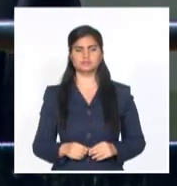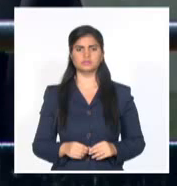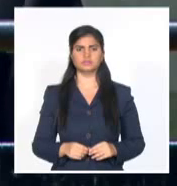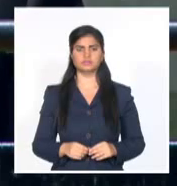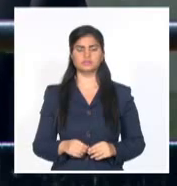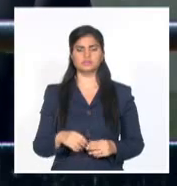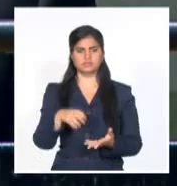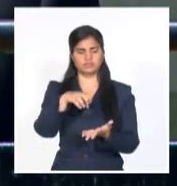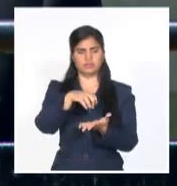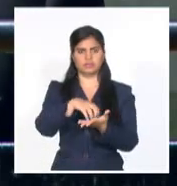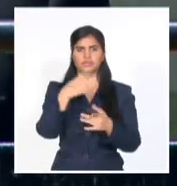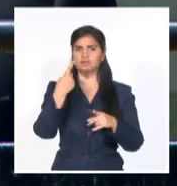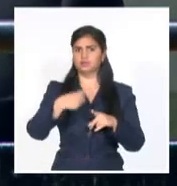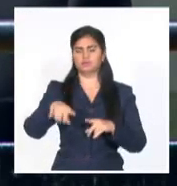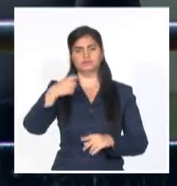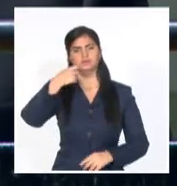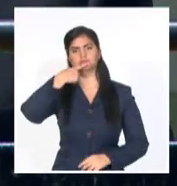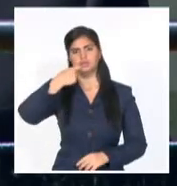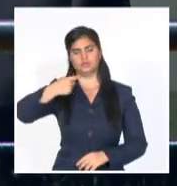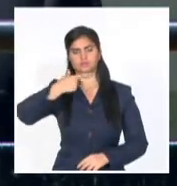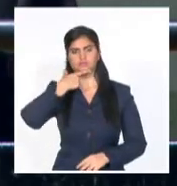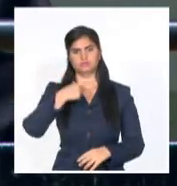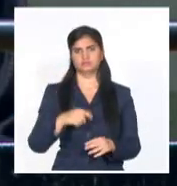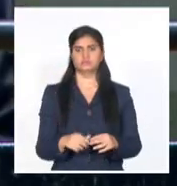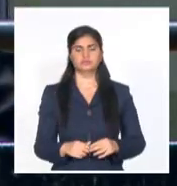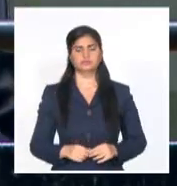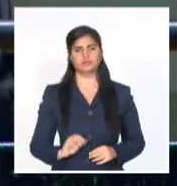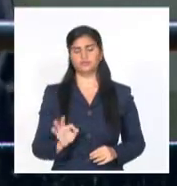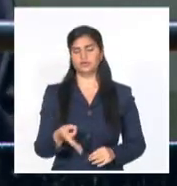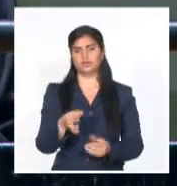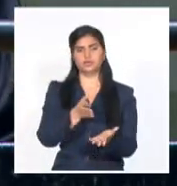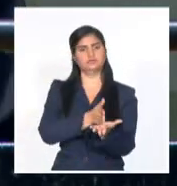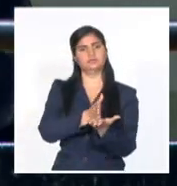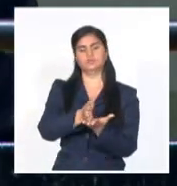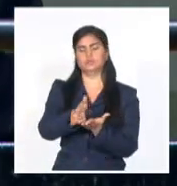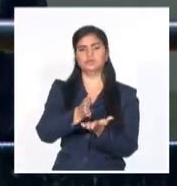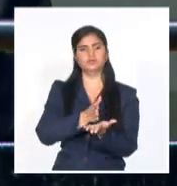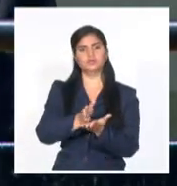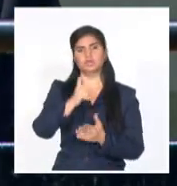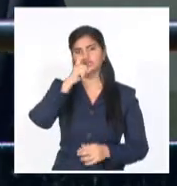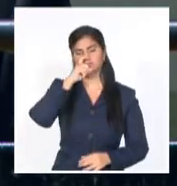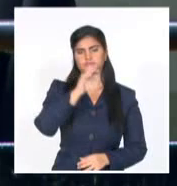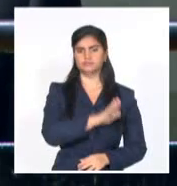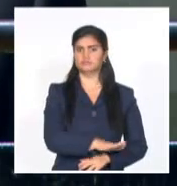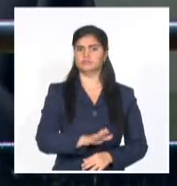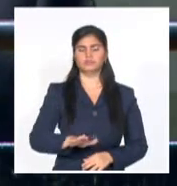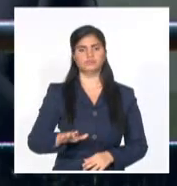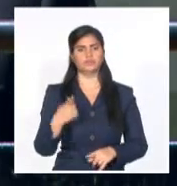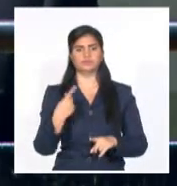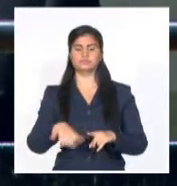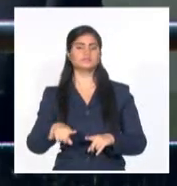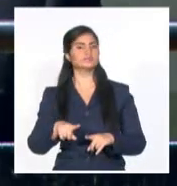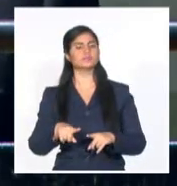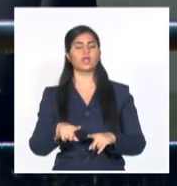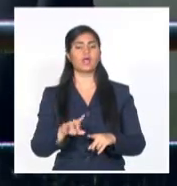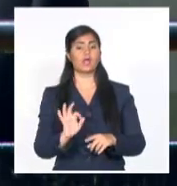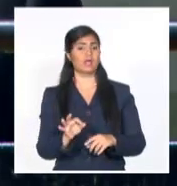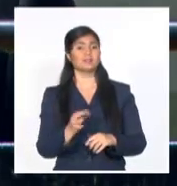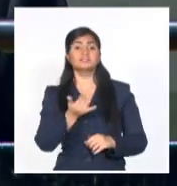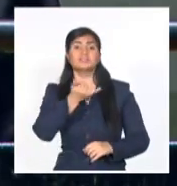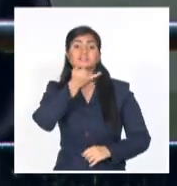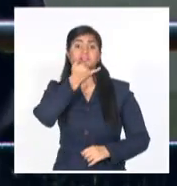rescate. Para ella, como para otros niños cubanos, el bloqueo sigue marcando